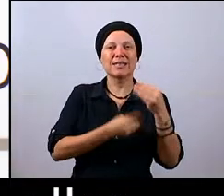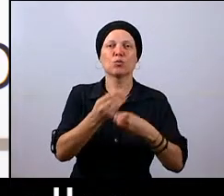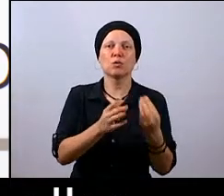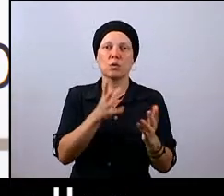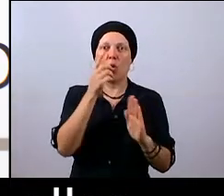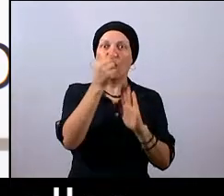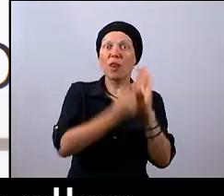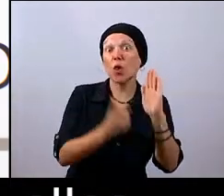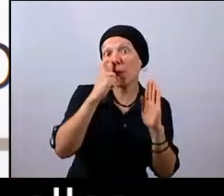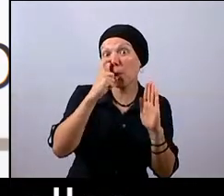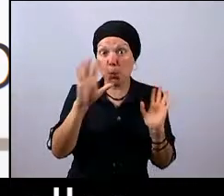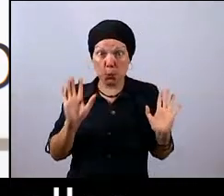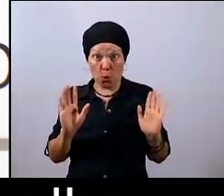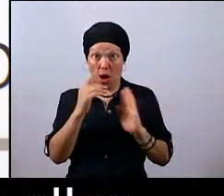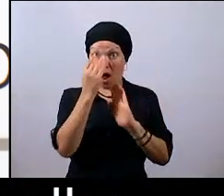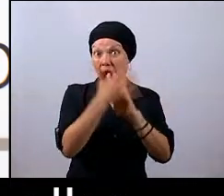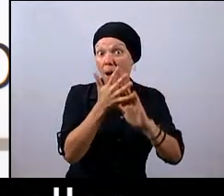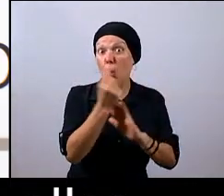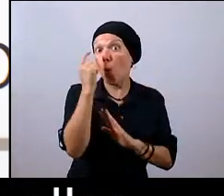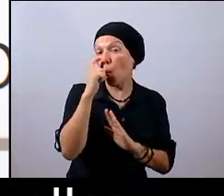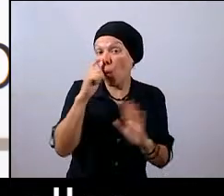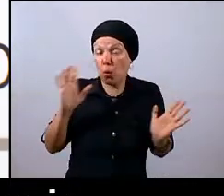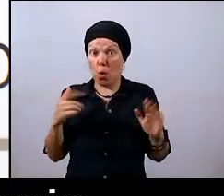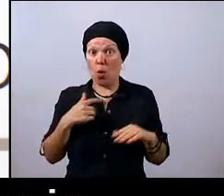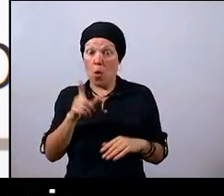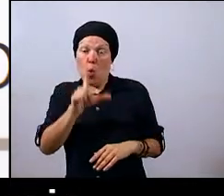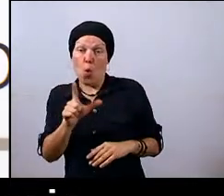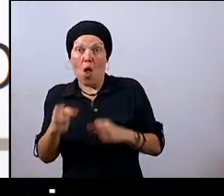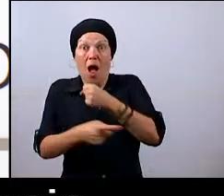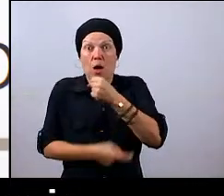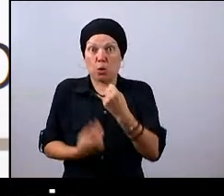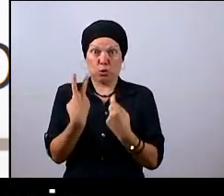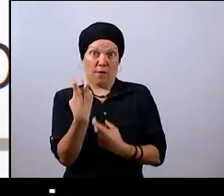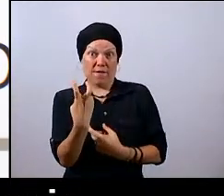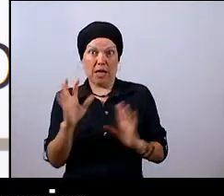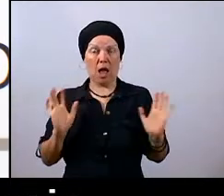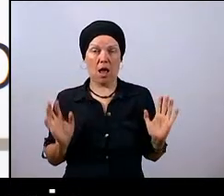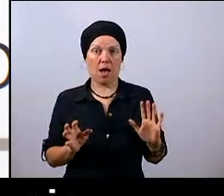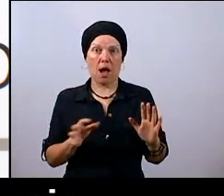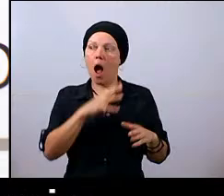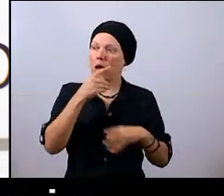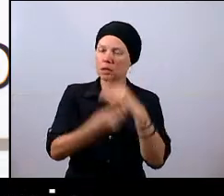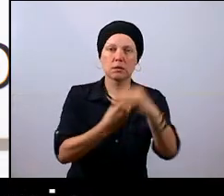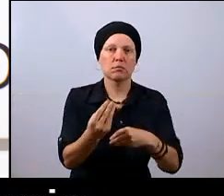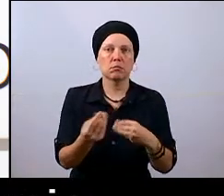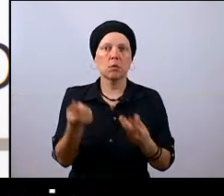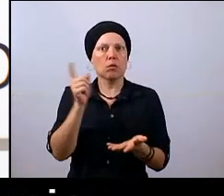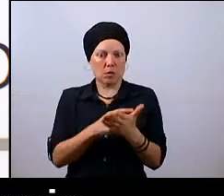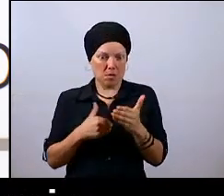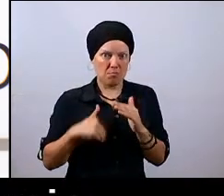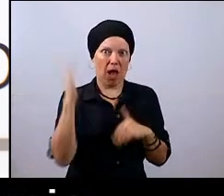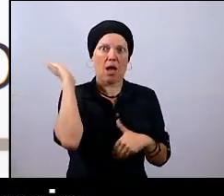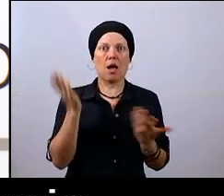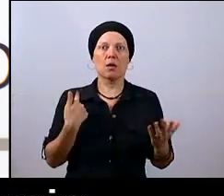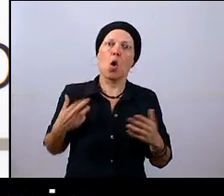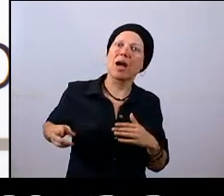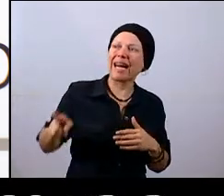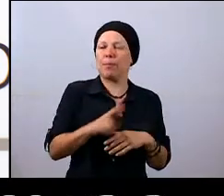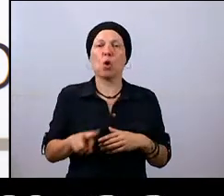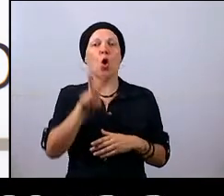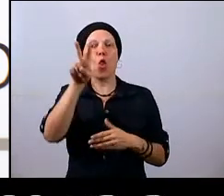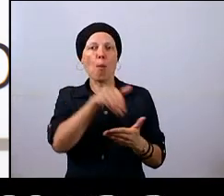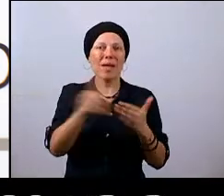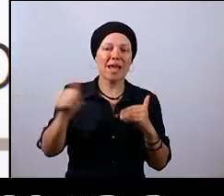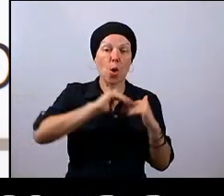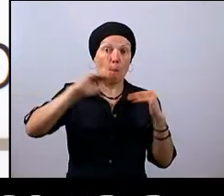de junio, dato de junio, que da julio y agosto. Ahora se está ejecutando y se va a ejecutar mucho más. Reitero, 2